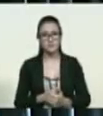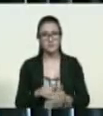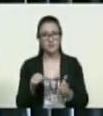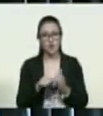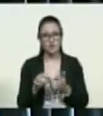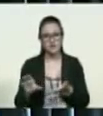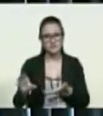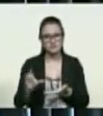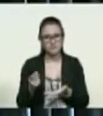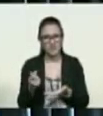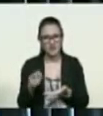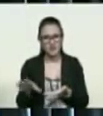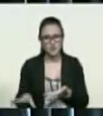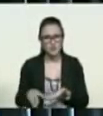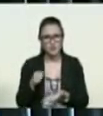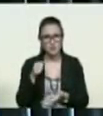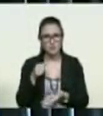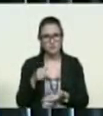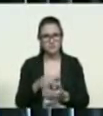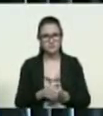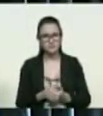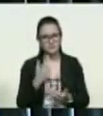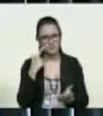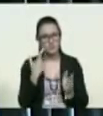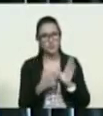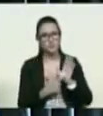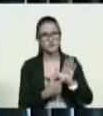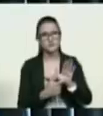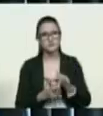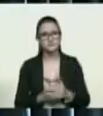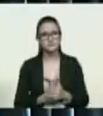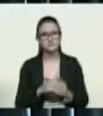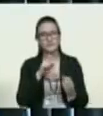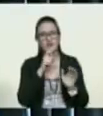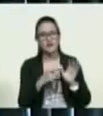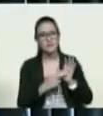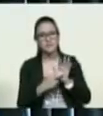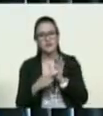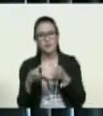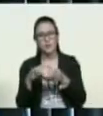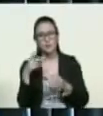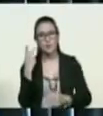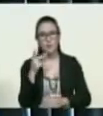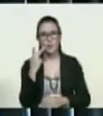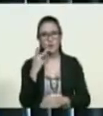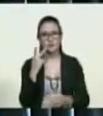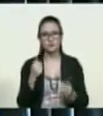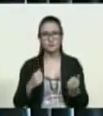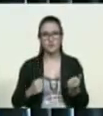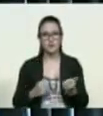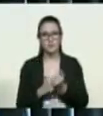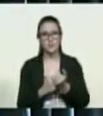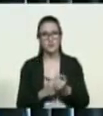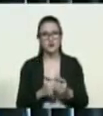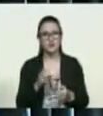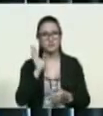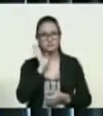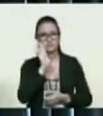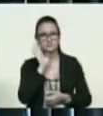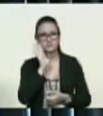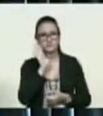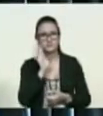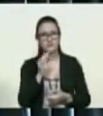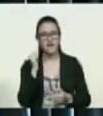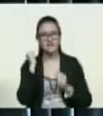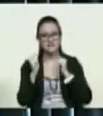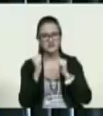fondos, vamos a ir mostrando qué representantes de qué grupos políticos apoyaron a los criminales, a los